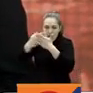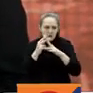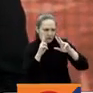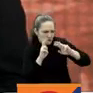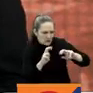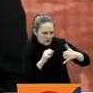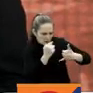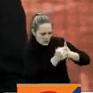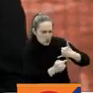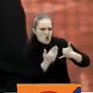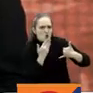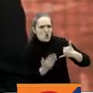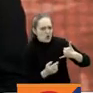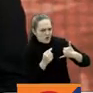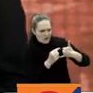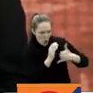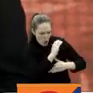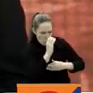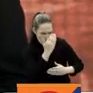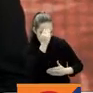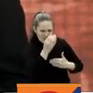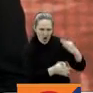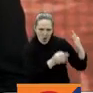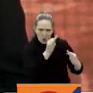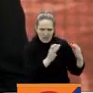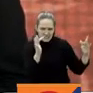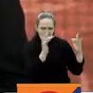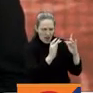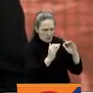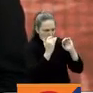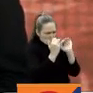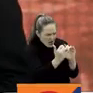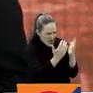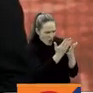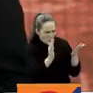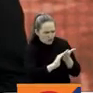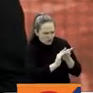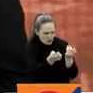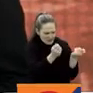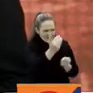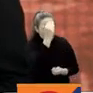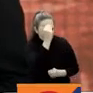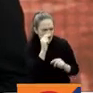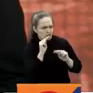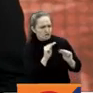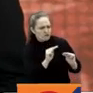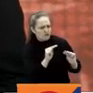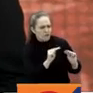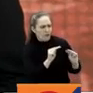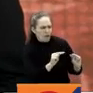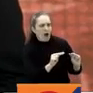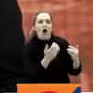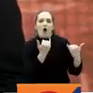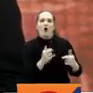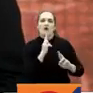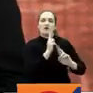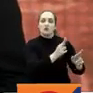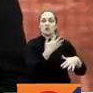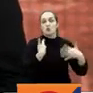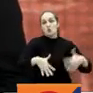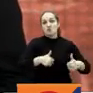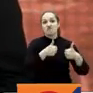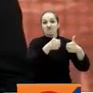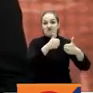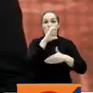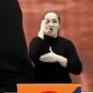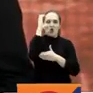de sancionar a responsables de crímenes de guerra y lesa humanidad. La Corte destacó la labor de la JEP, lograr justicia, verdad